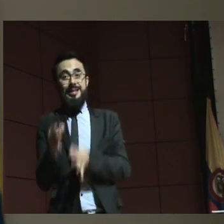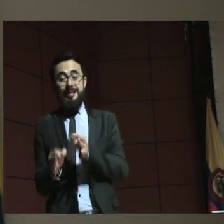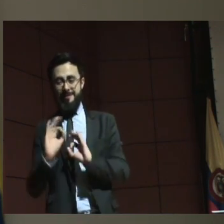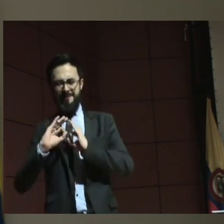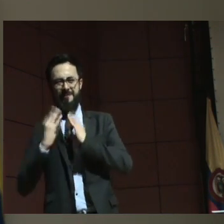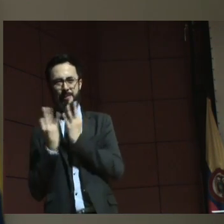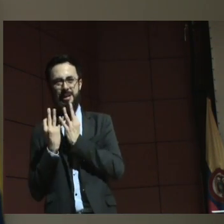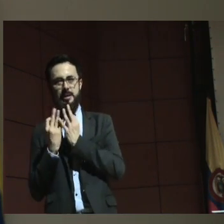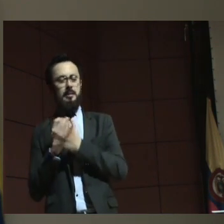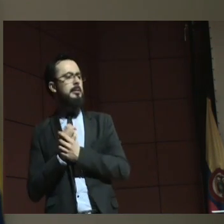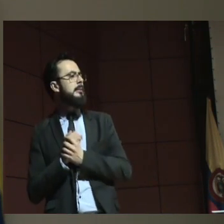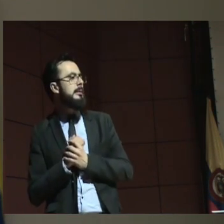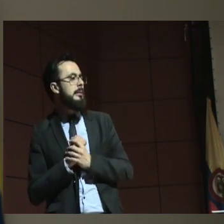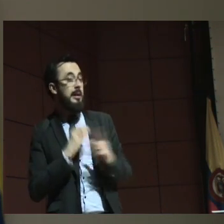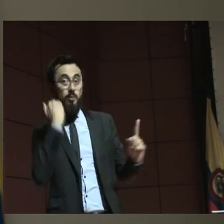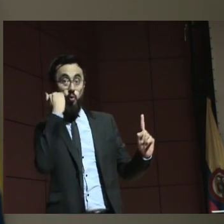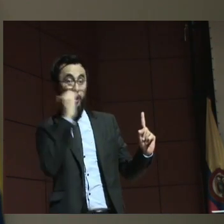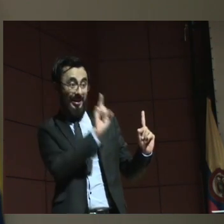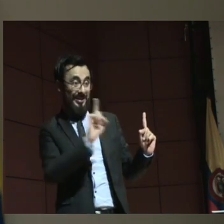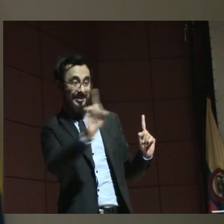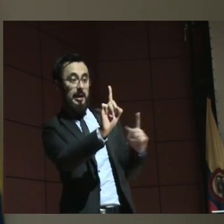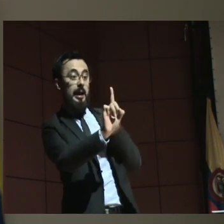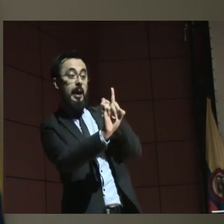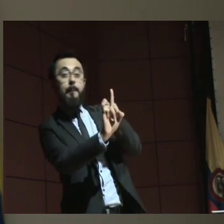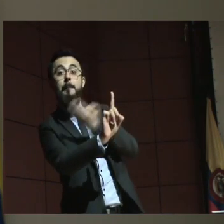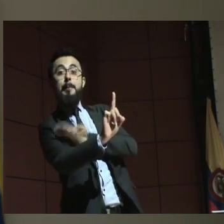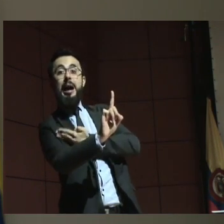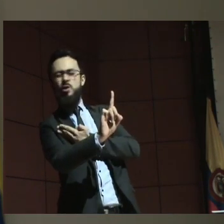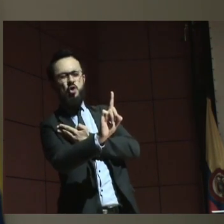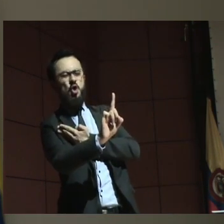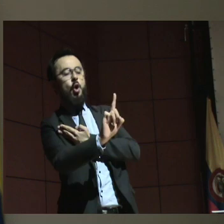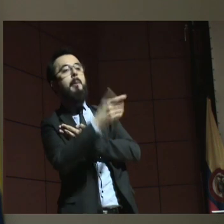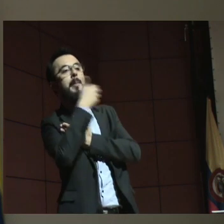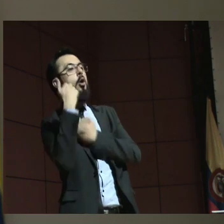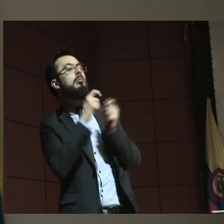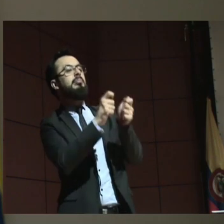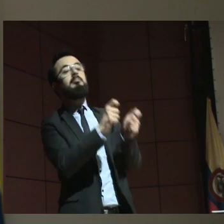a la curadora, remover a su madre como curadora y nombrar como su curadora guarda